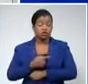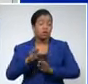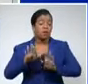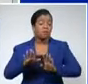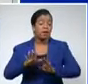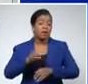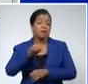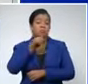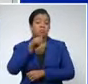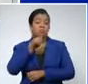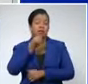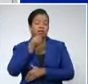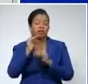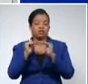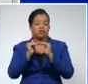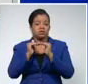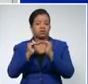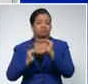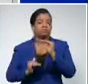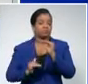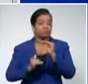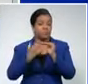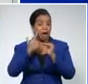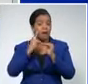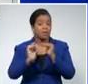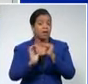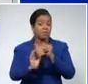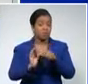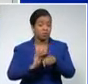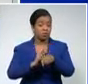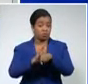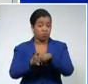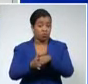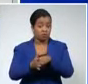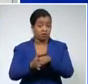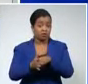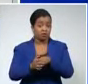quedar por debajo. Con el comportamiento de estos primeros días, no.